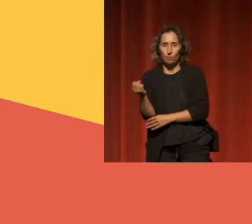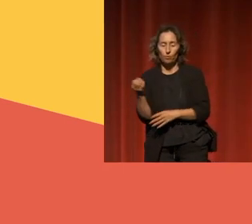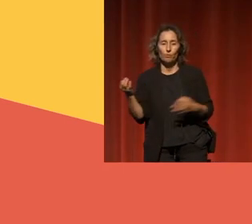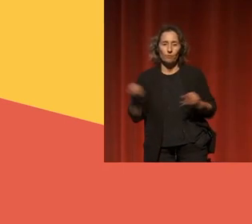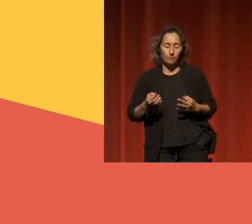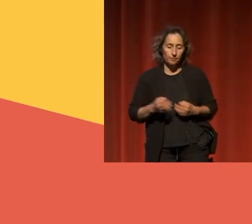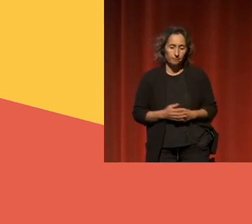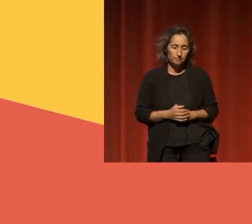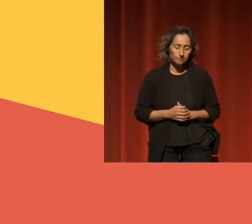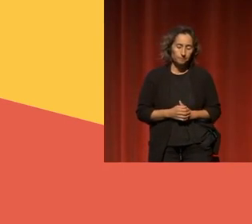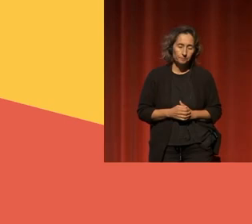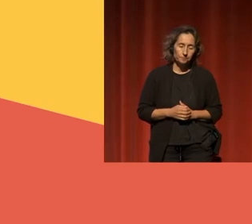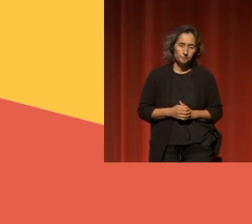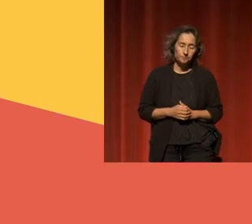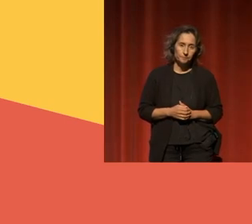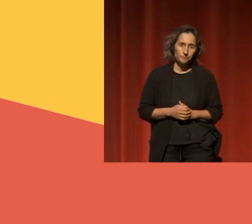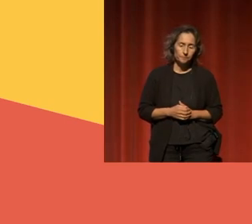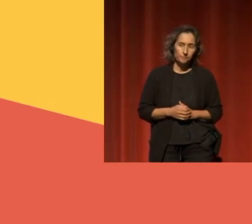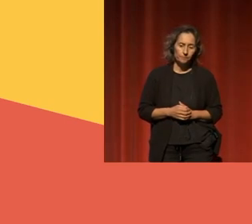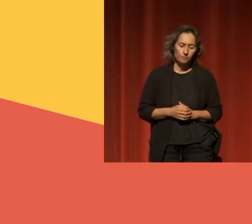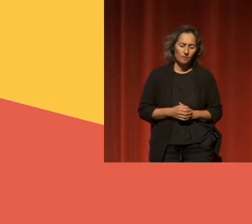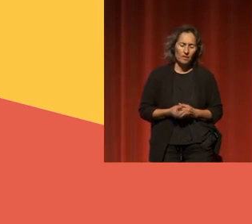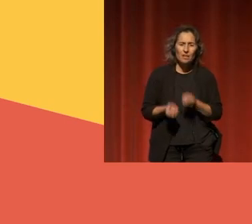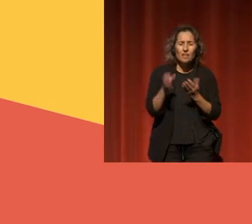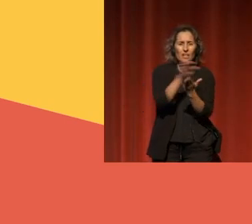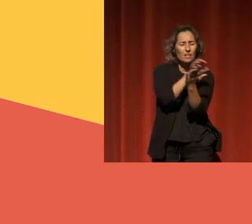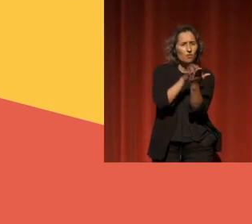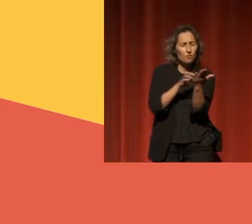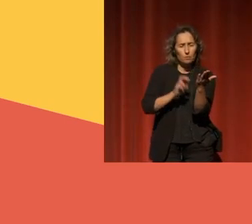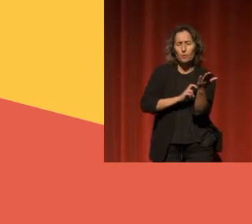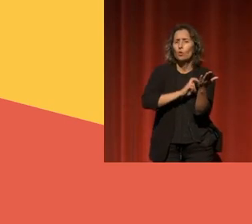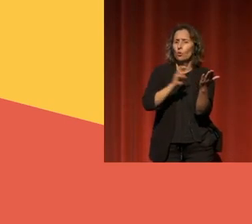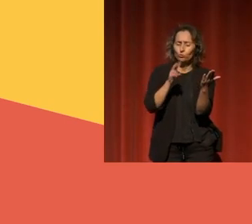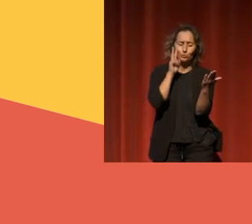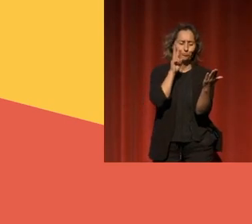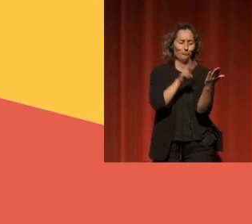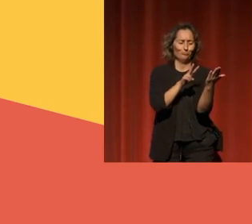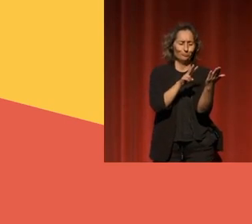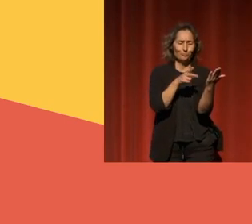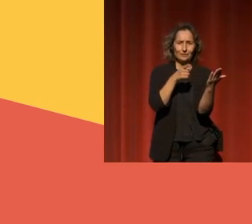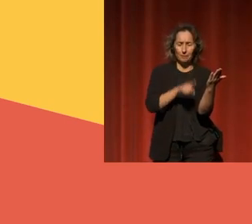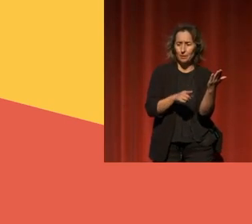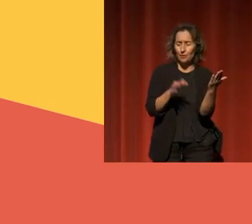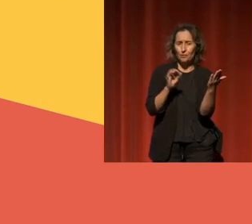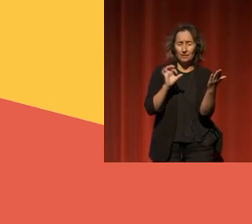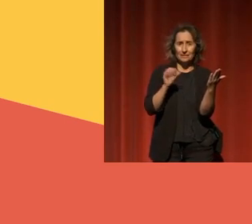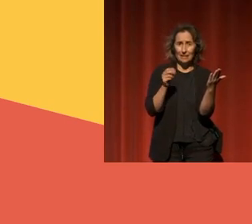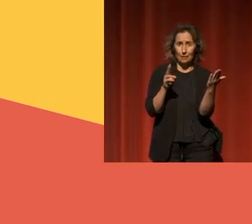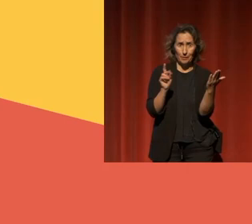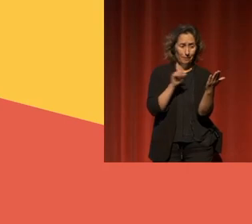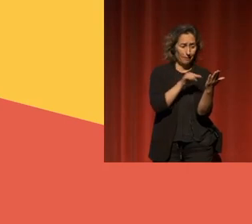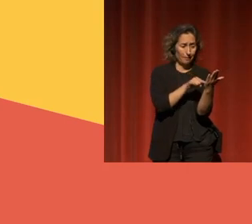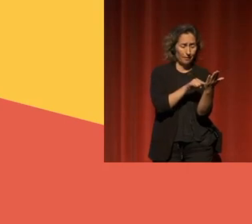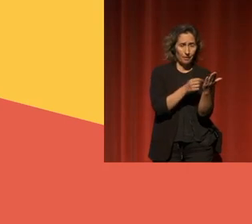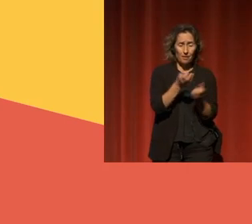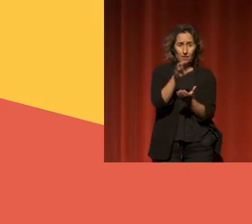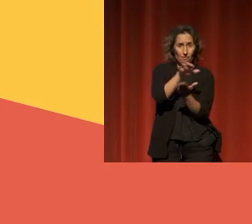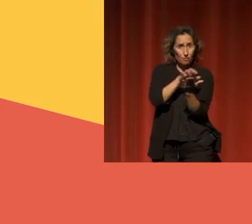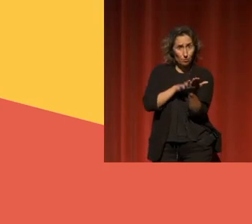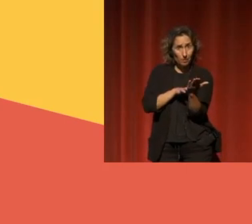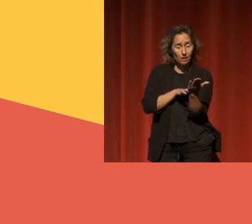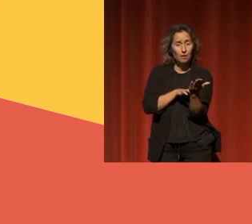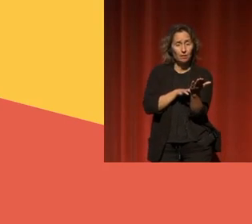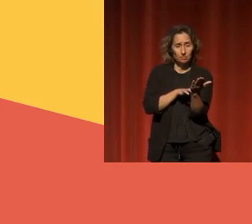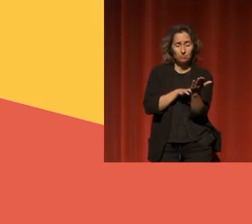que esto también lo lo he visto en otros informes por ejemplo en el informe que publicó fesabid eh Bueno pues